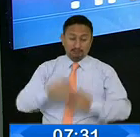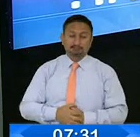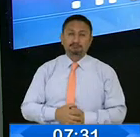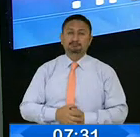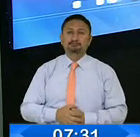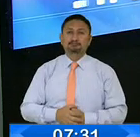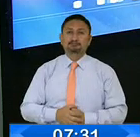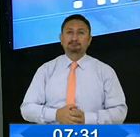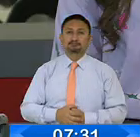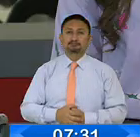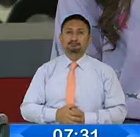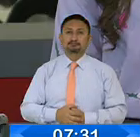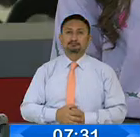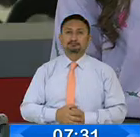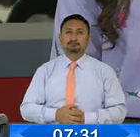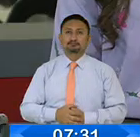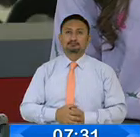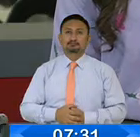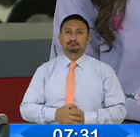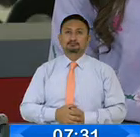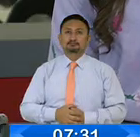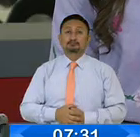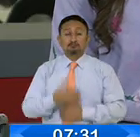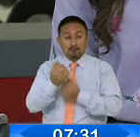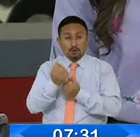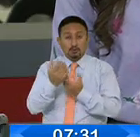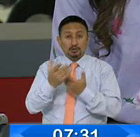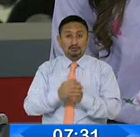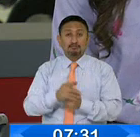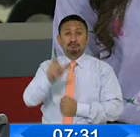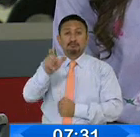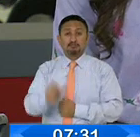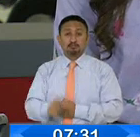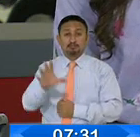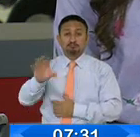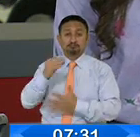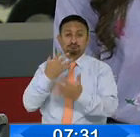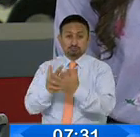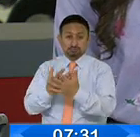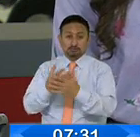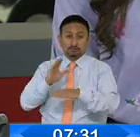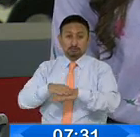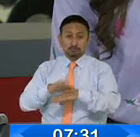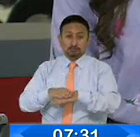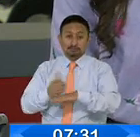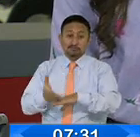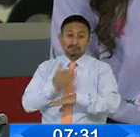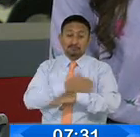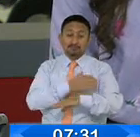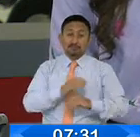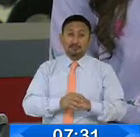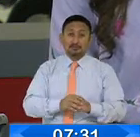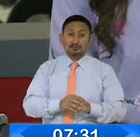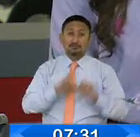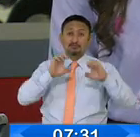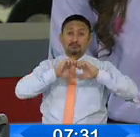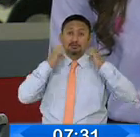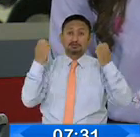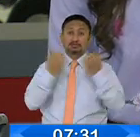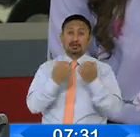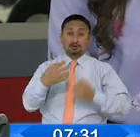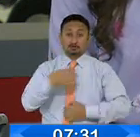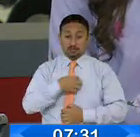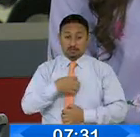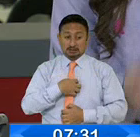Ali. Y les contamos que un sujeto fue detenido luego de haber violentado las seguridades del Estadio de Barcelona en el